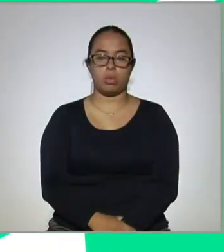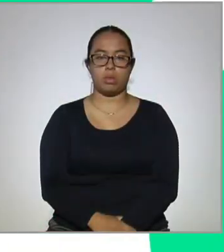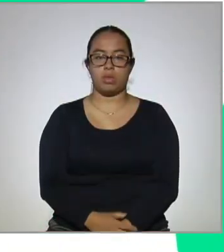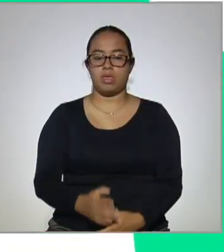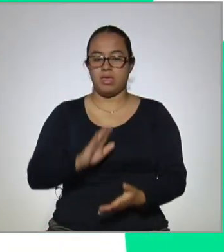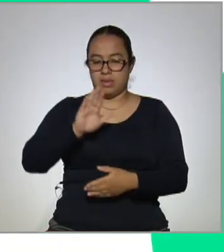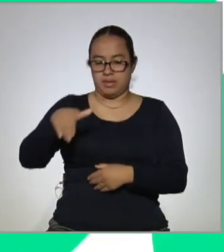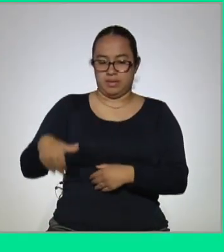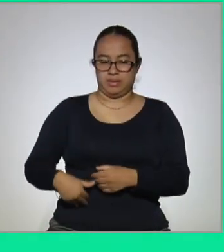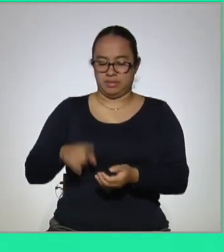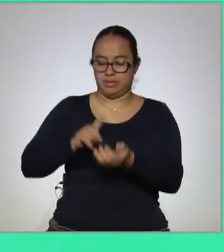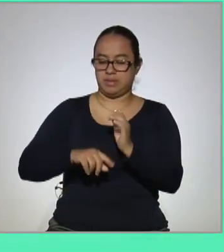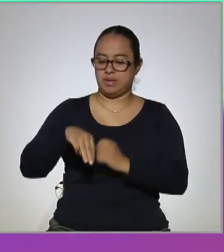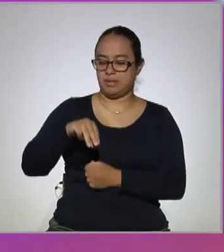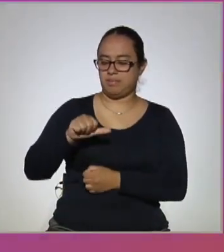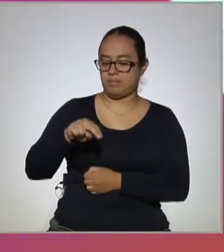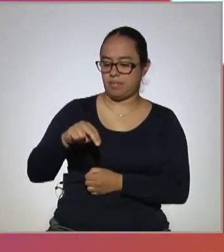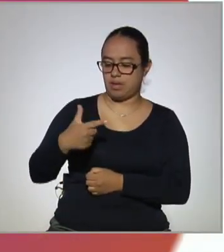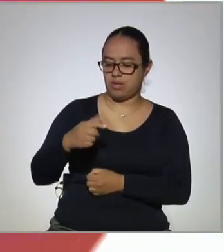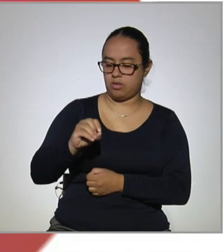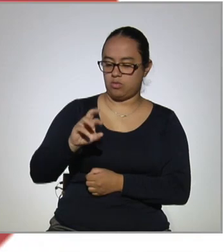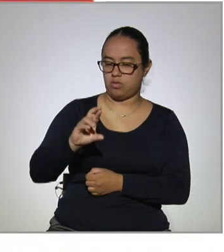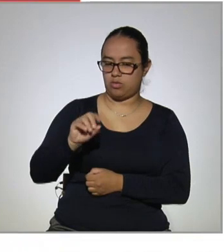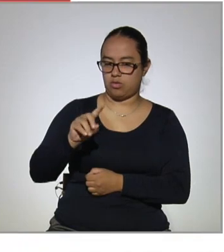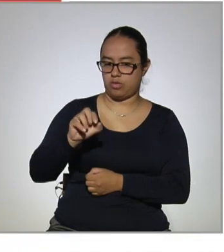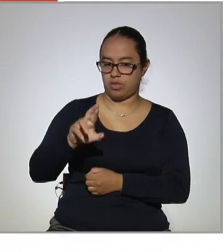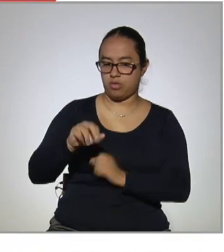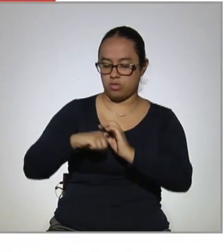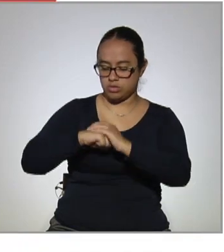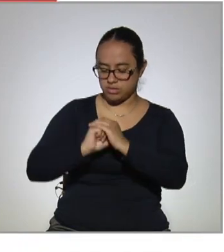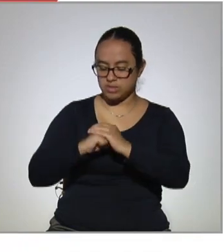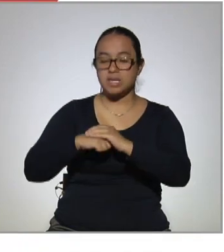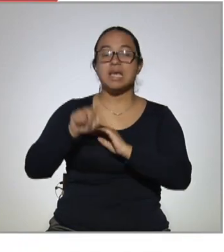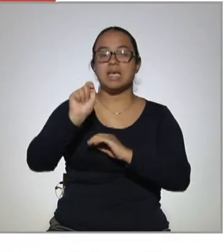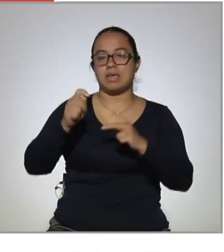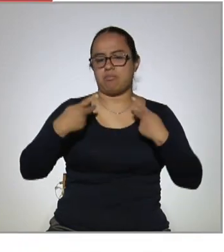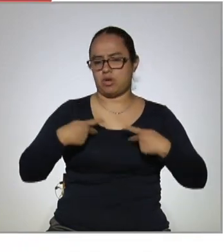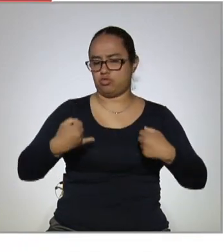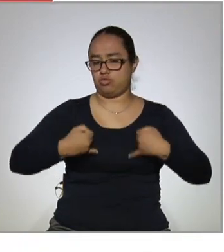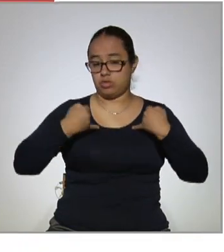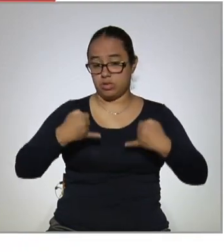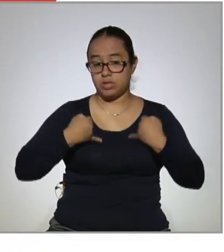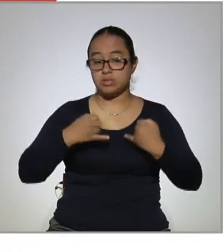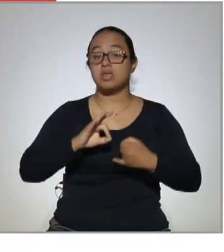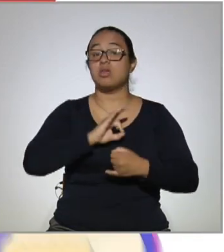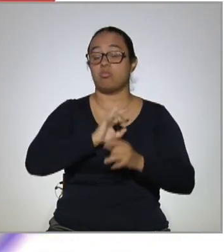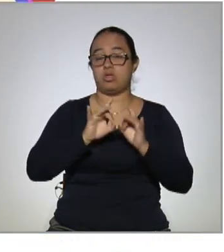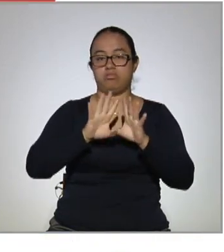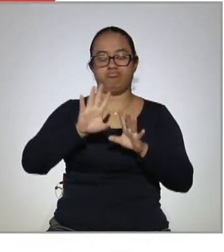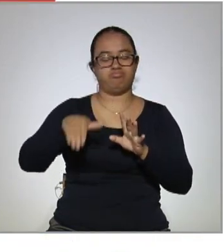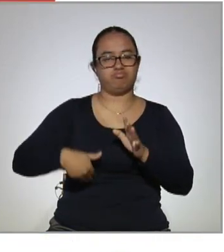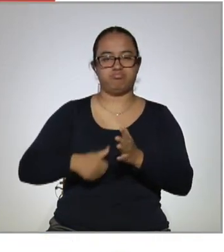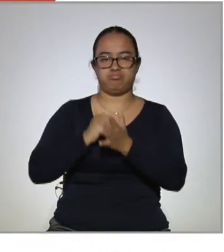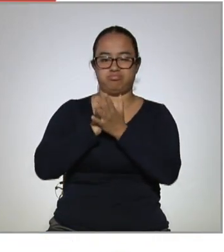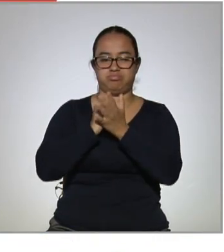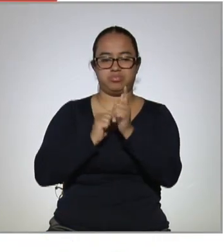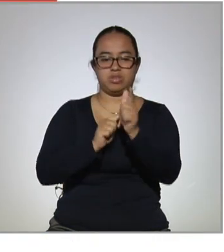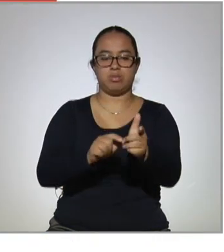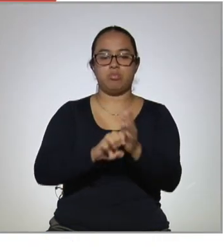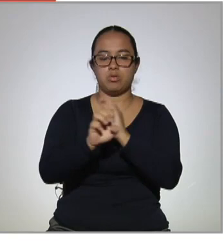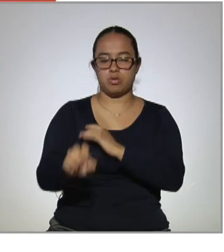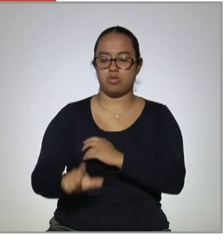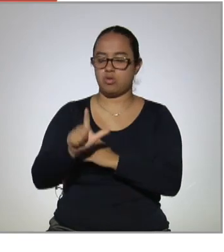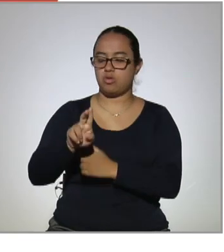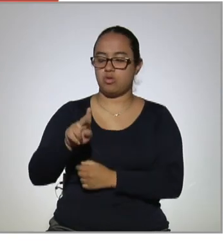Las lesiones del manguito rotador pueden presentarse en personas jóvenes y ser traumáticas, como una luxación de